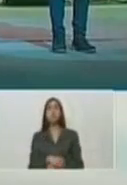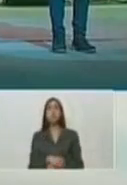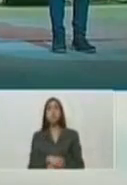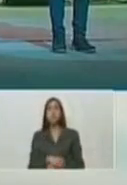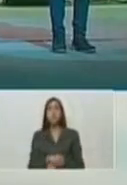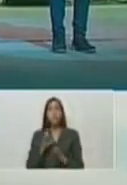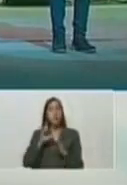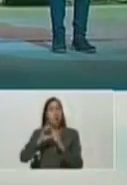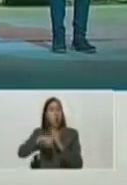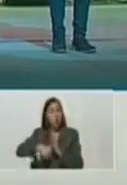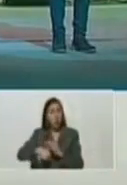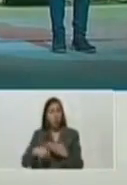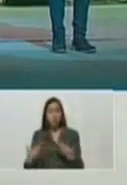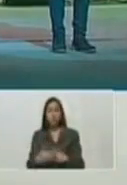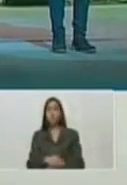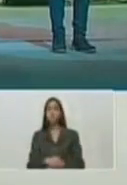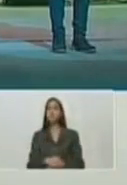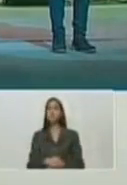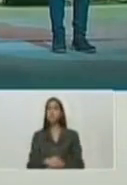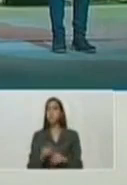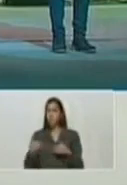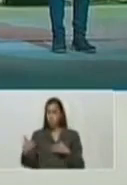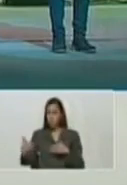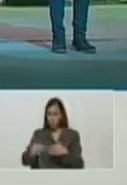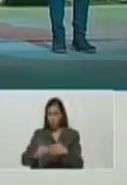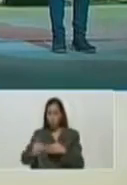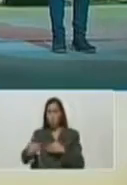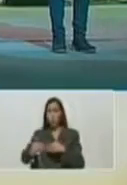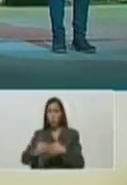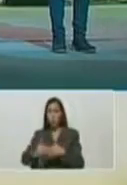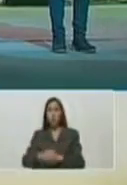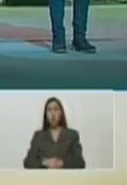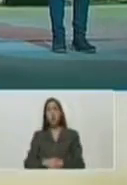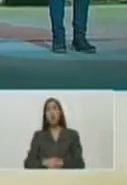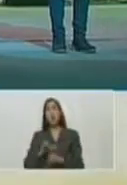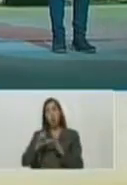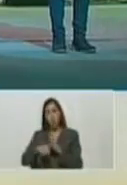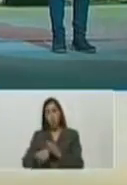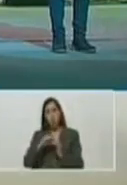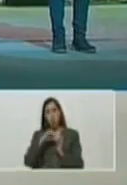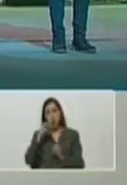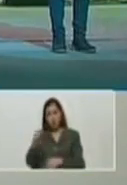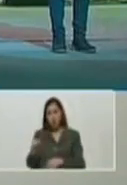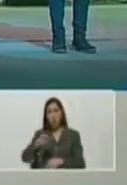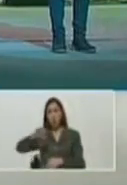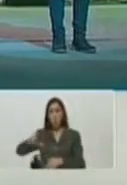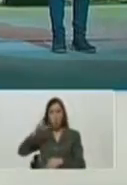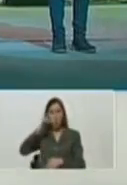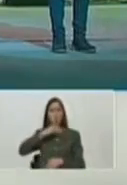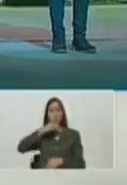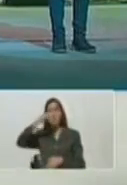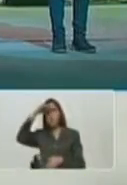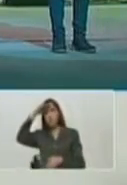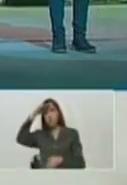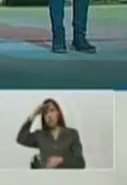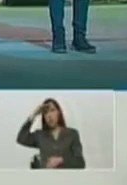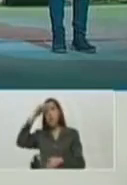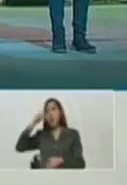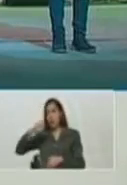después siempre estuvo muy cerca, después de que asesinaron a Jorge, estuvo muy cerca de Jorge,